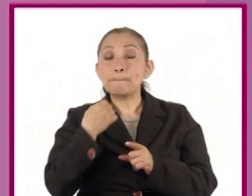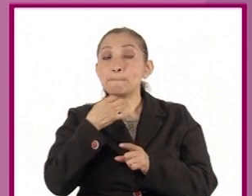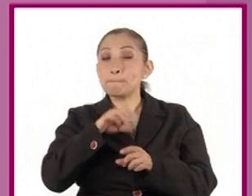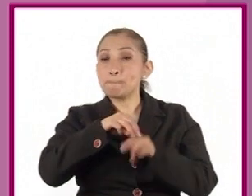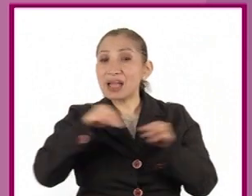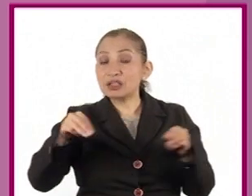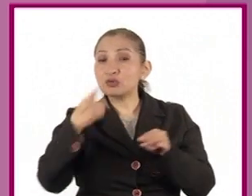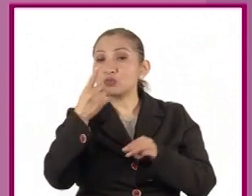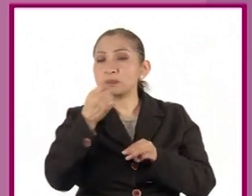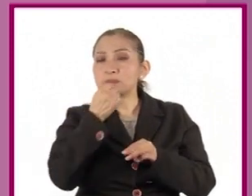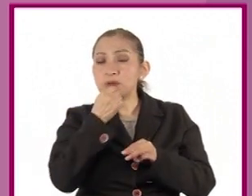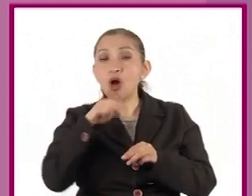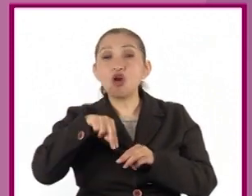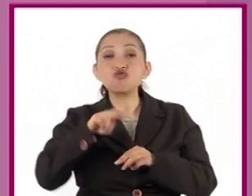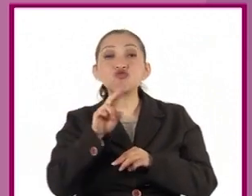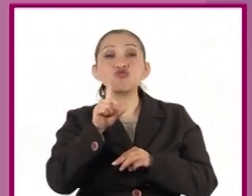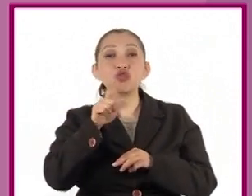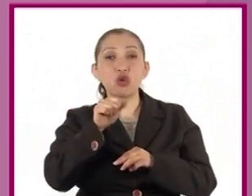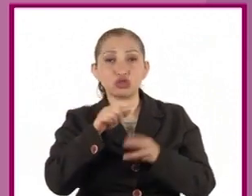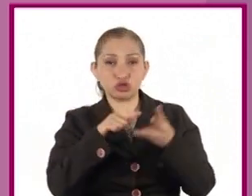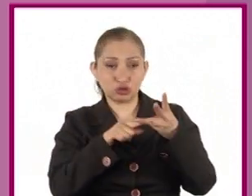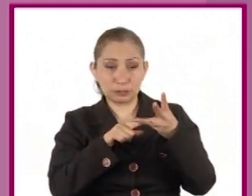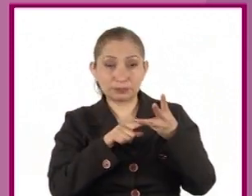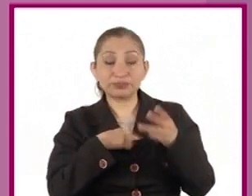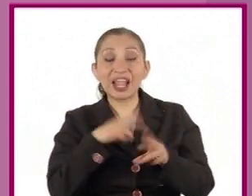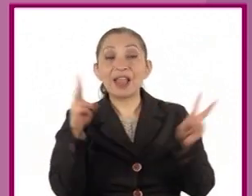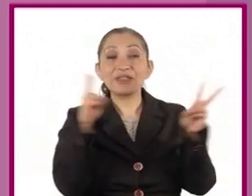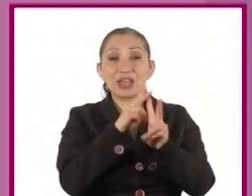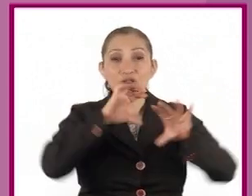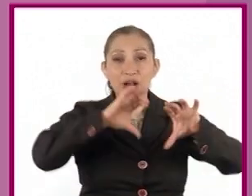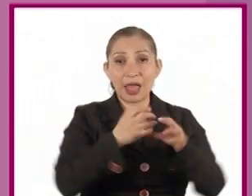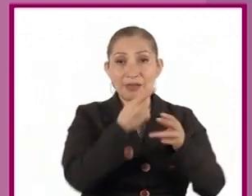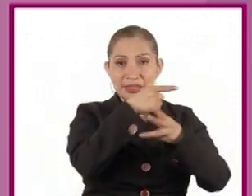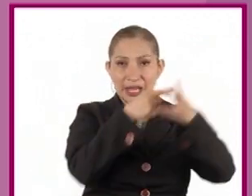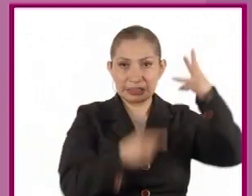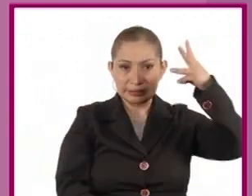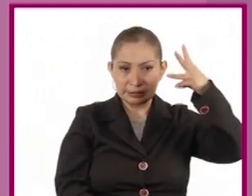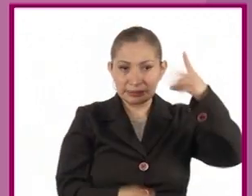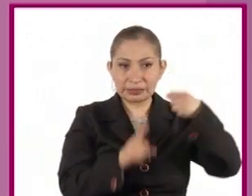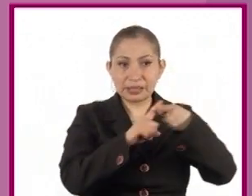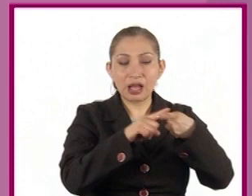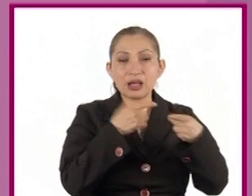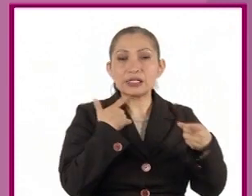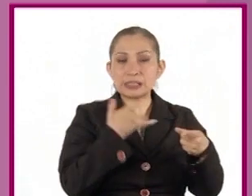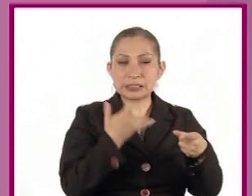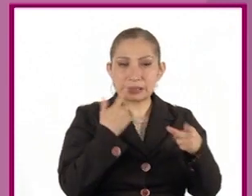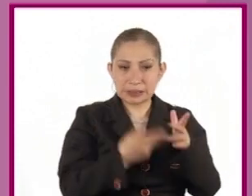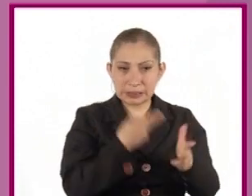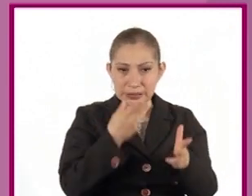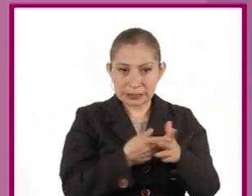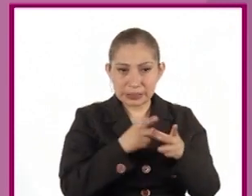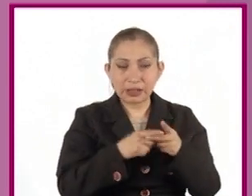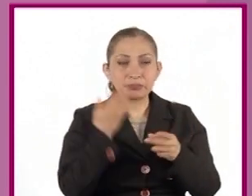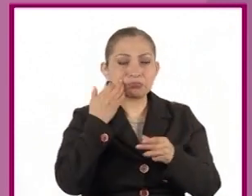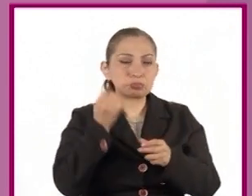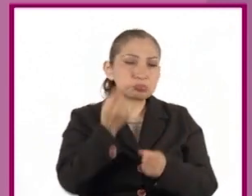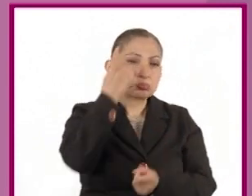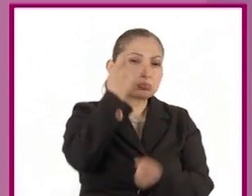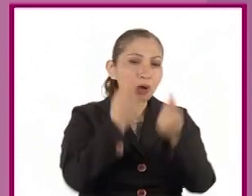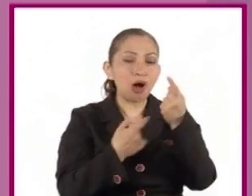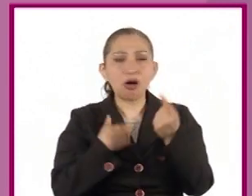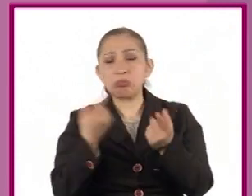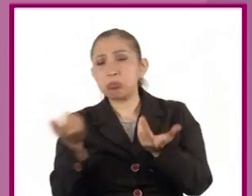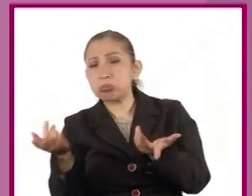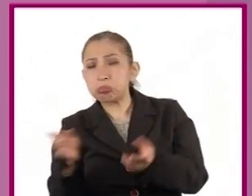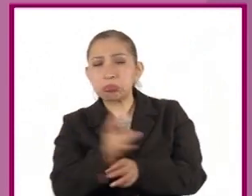nudos. Los vientos se clasifican en 3 tipos: constantes, periódicos e